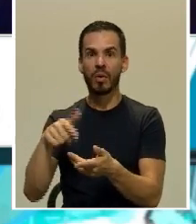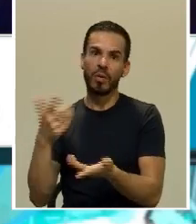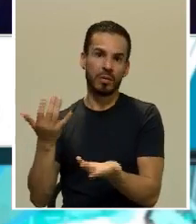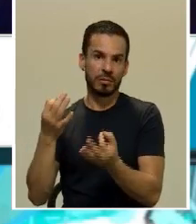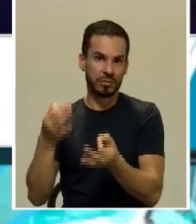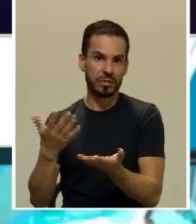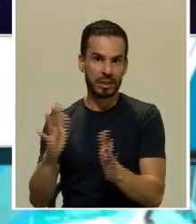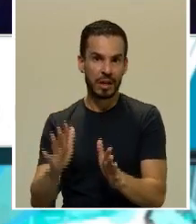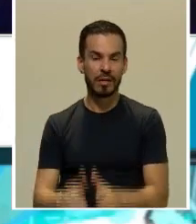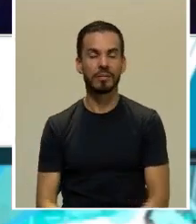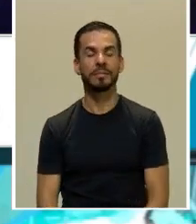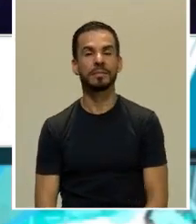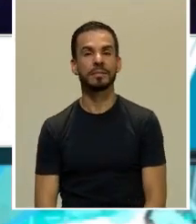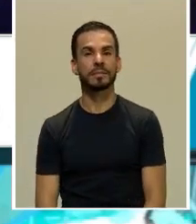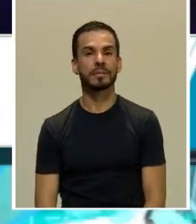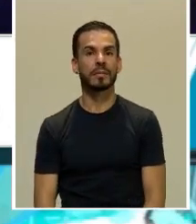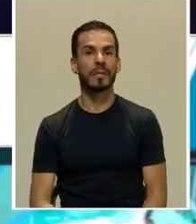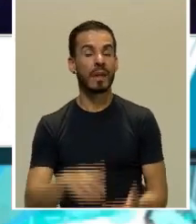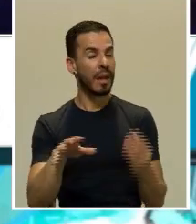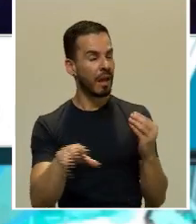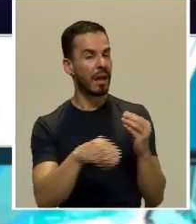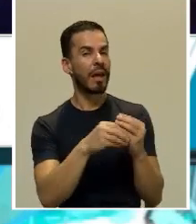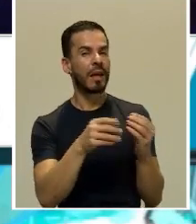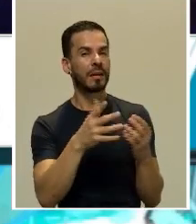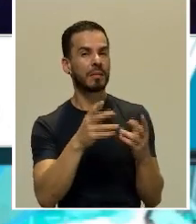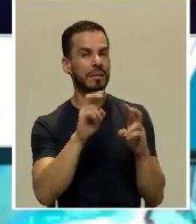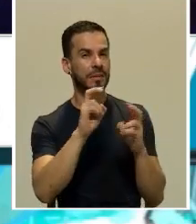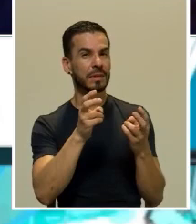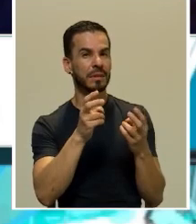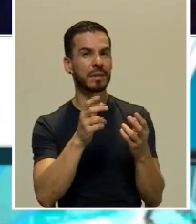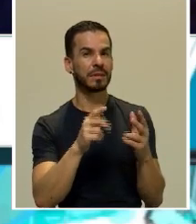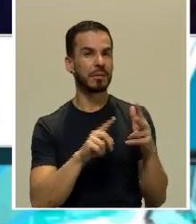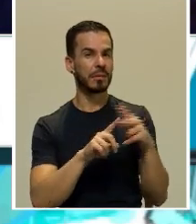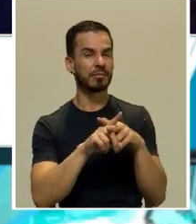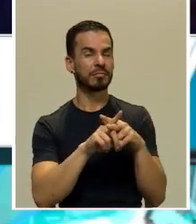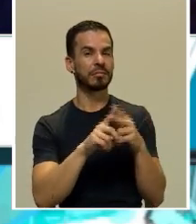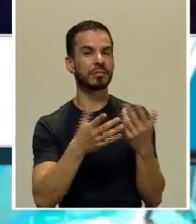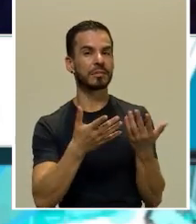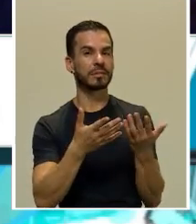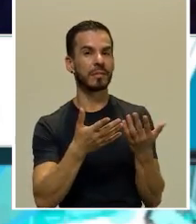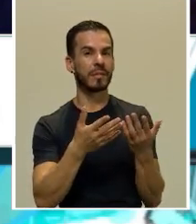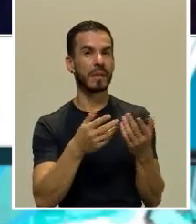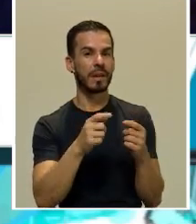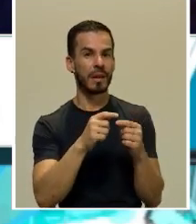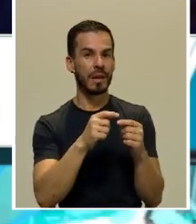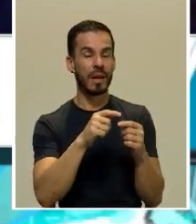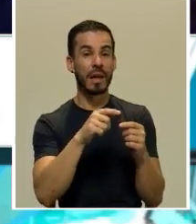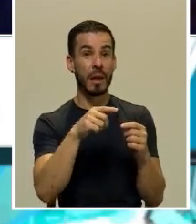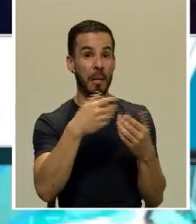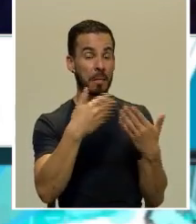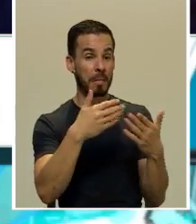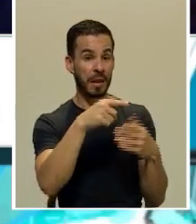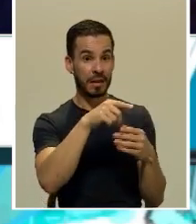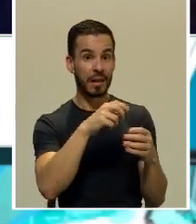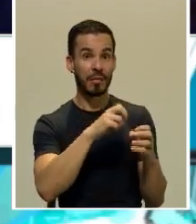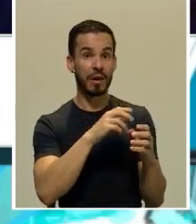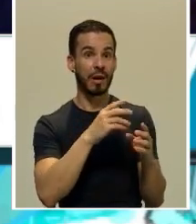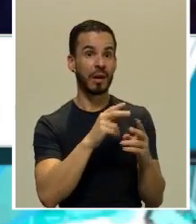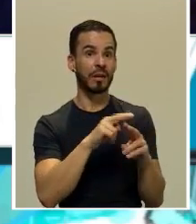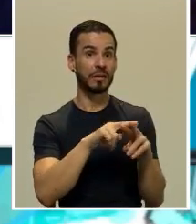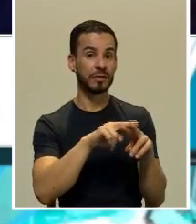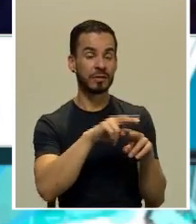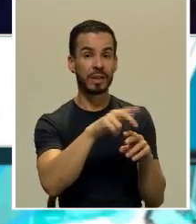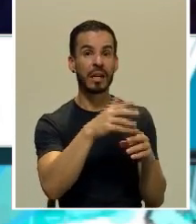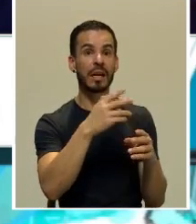día. Sí, y además el tema se da en que el metro de Panamá es elevado